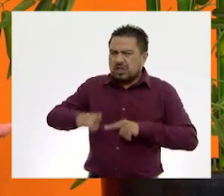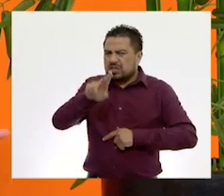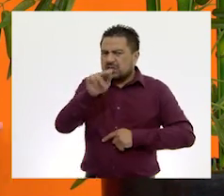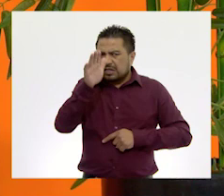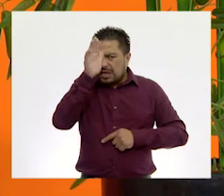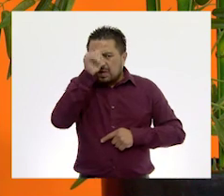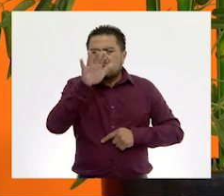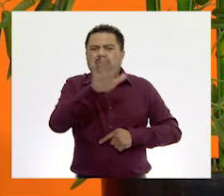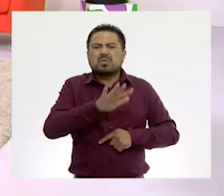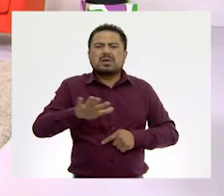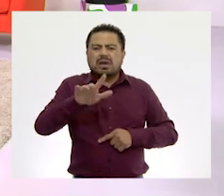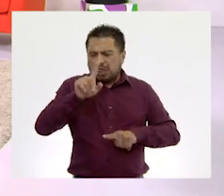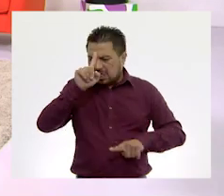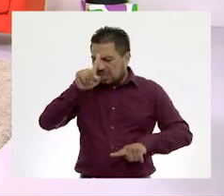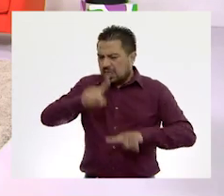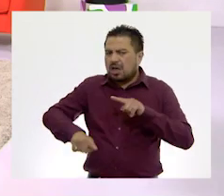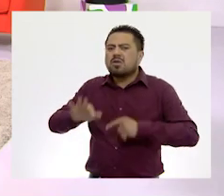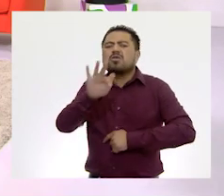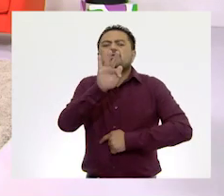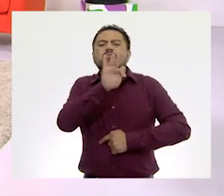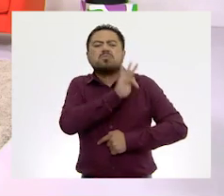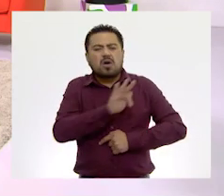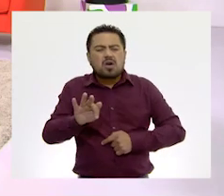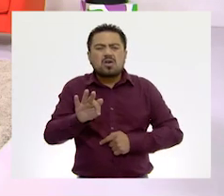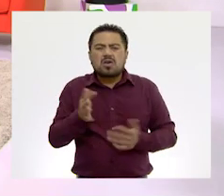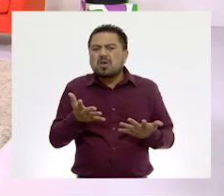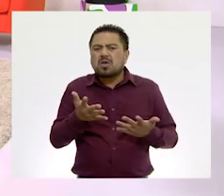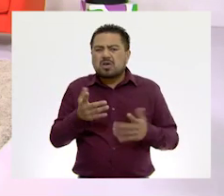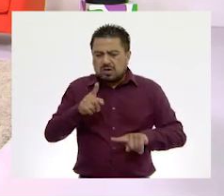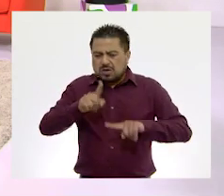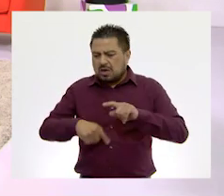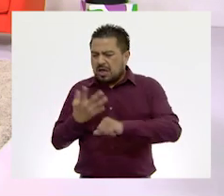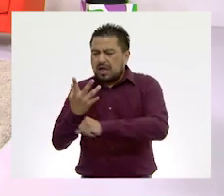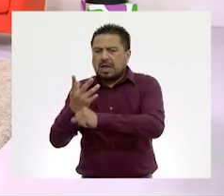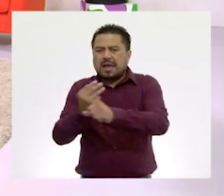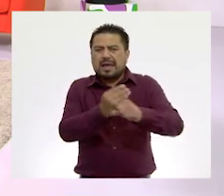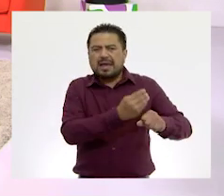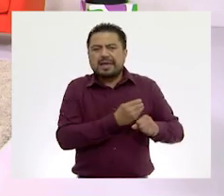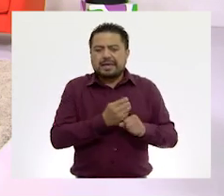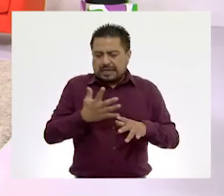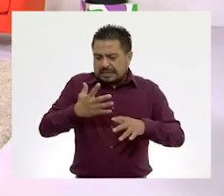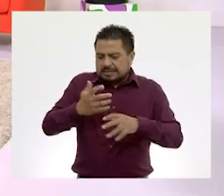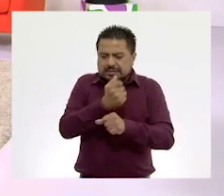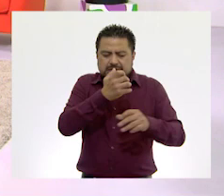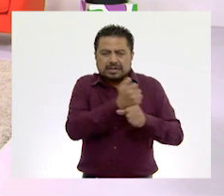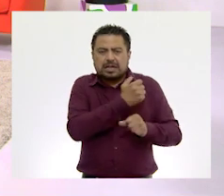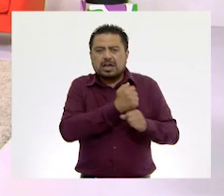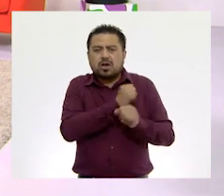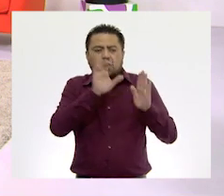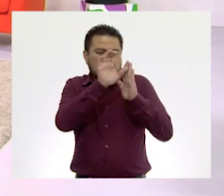correcto decir desarraigar, pero en poder sustituir